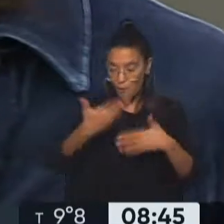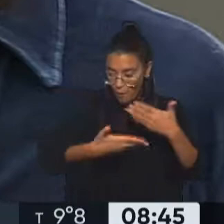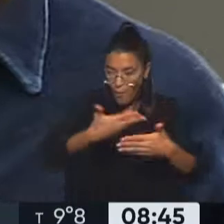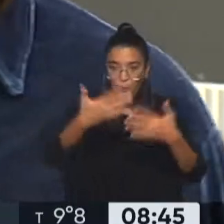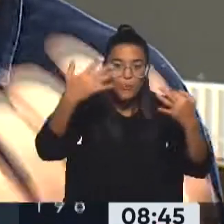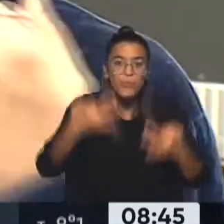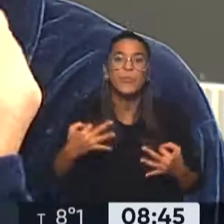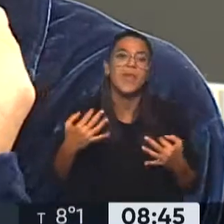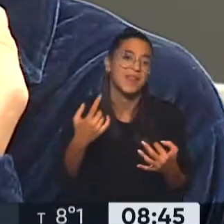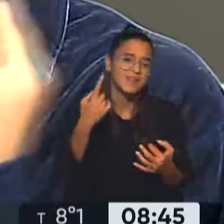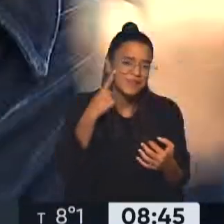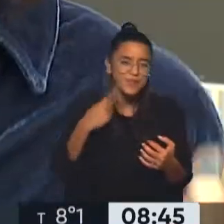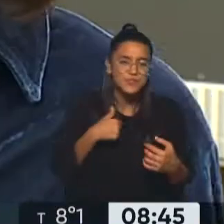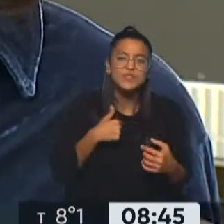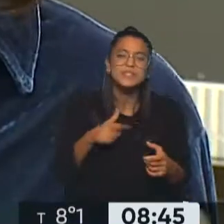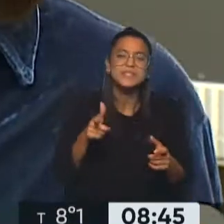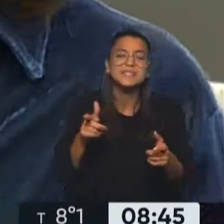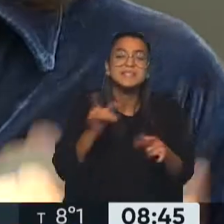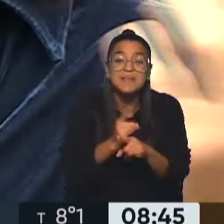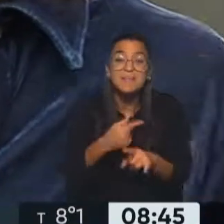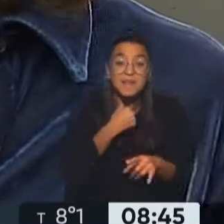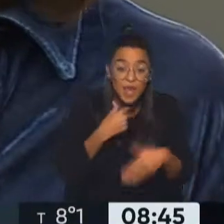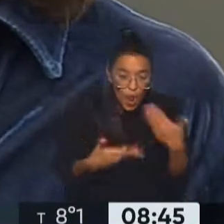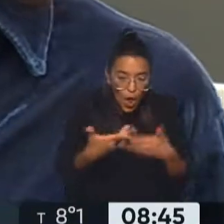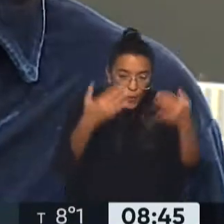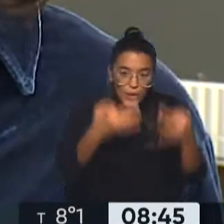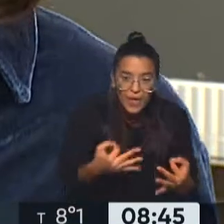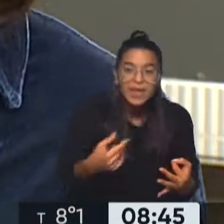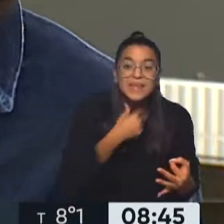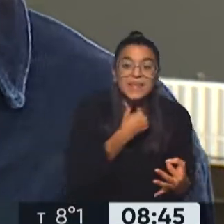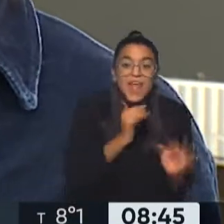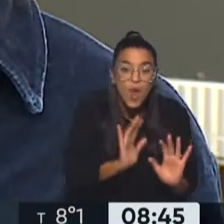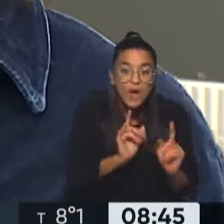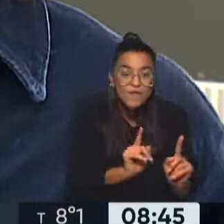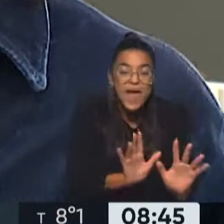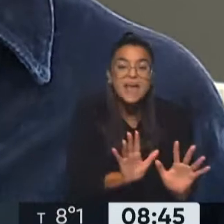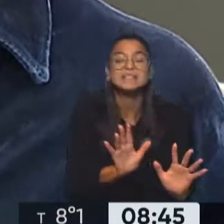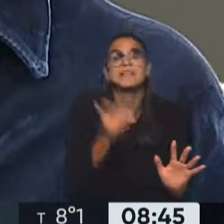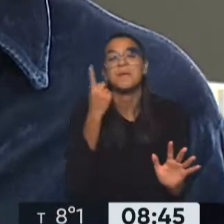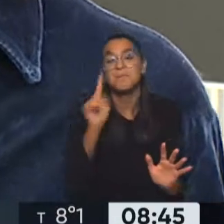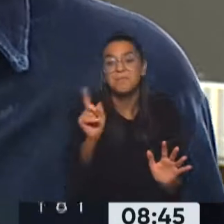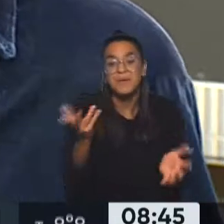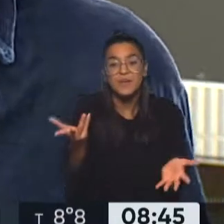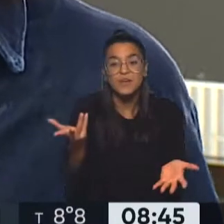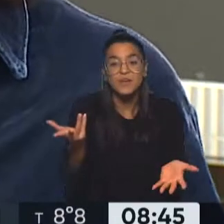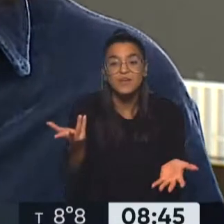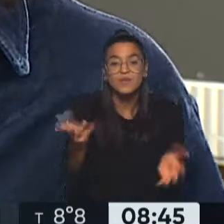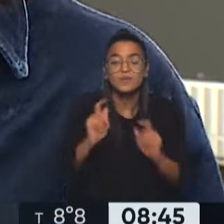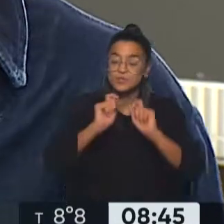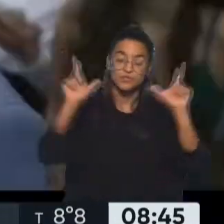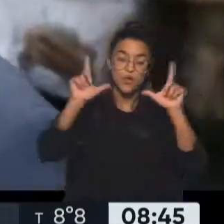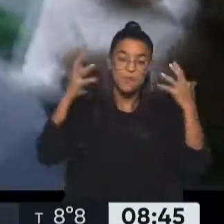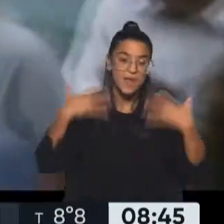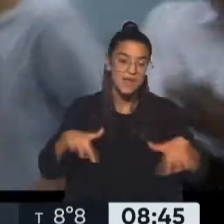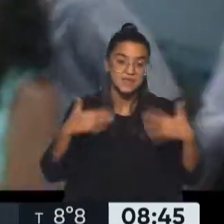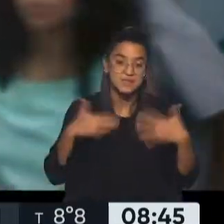bien. Aunque yo siempre quise que las cosas me vayan bien y lo voy a seguir queriendo, digamos, pero siempre, o sea, fue una sorpresa